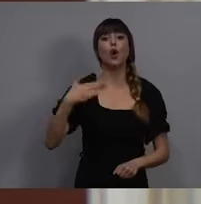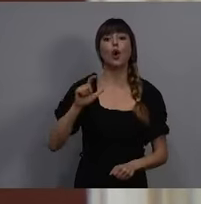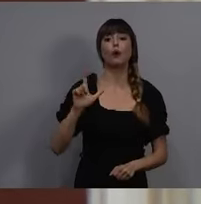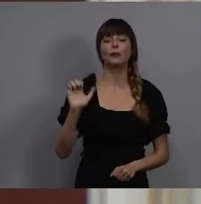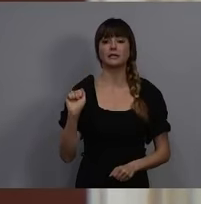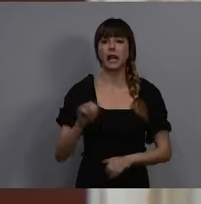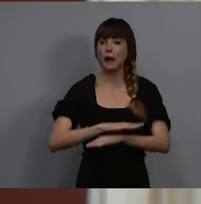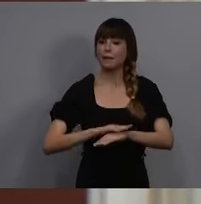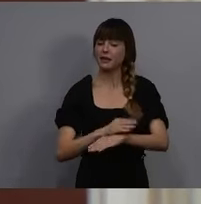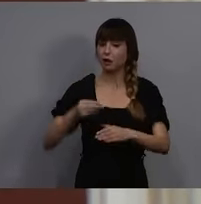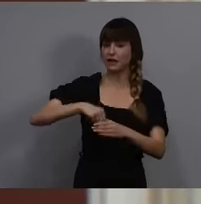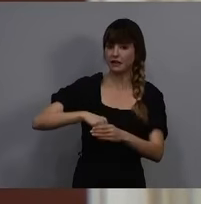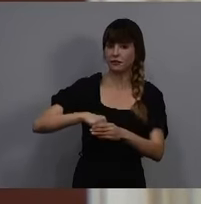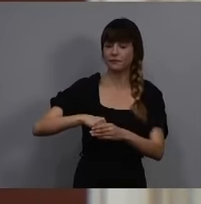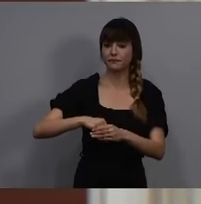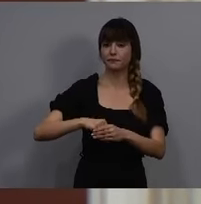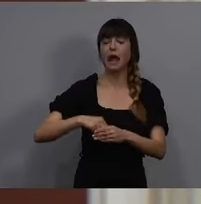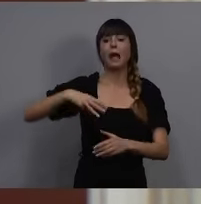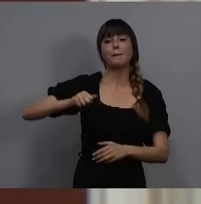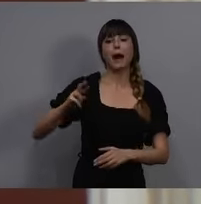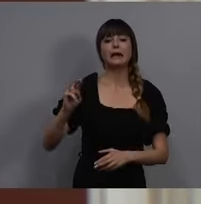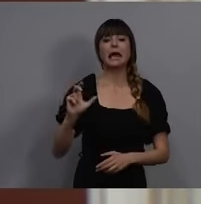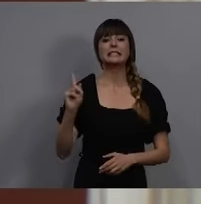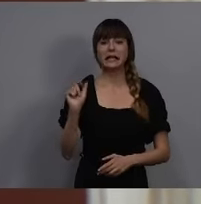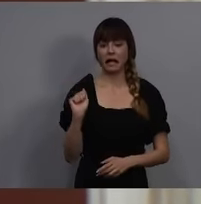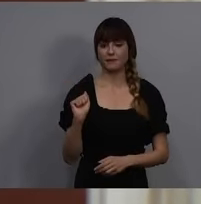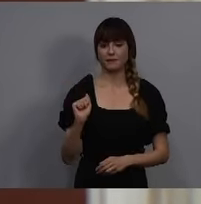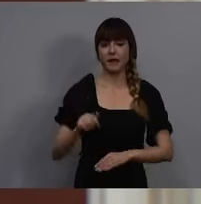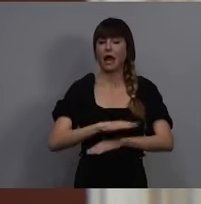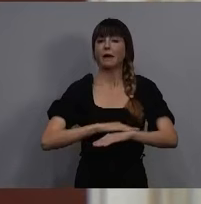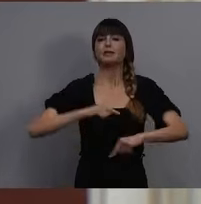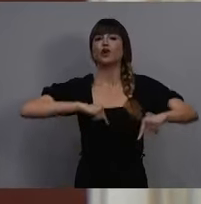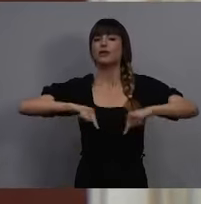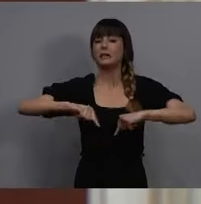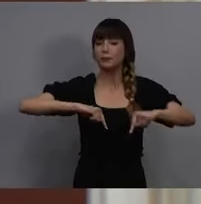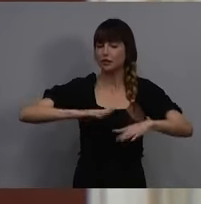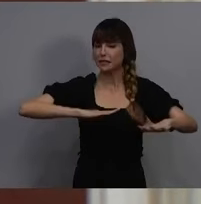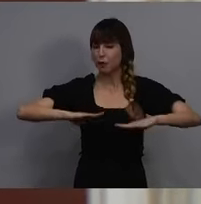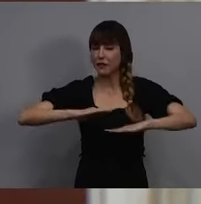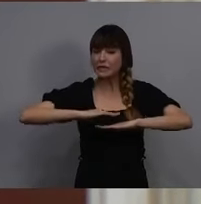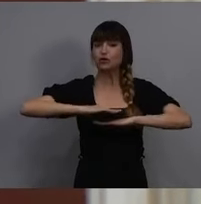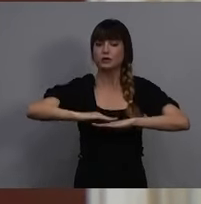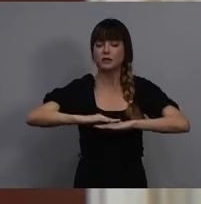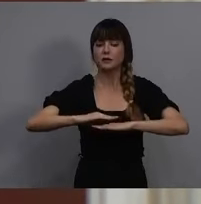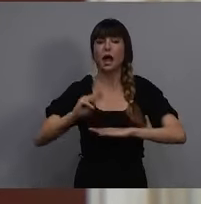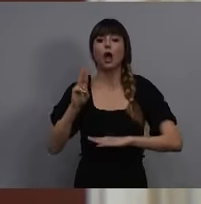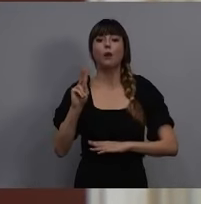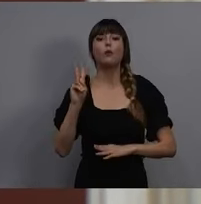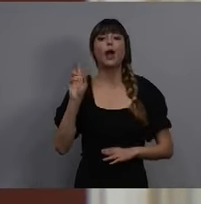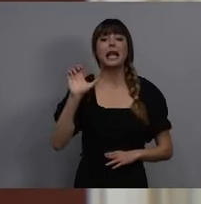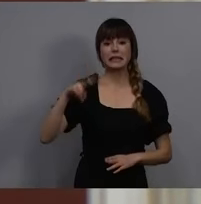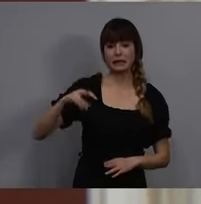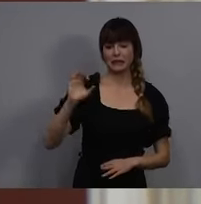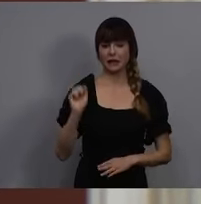ministro del interior fando ministro de transportes movilidad sostenible Óscar puente